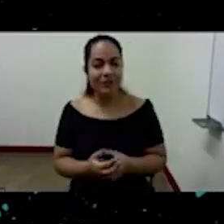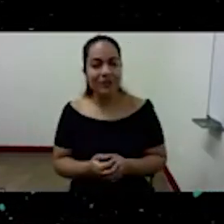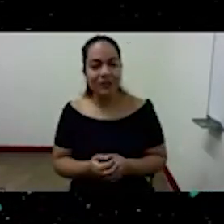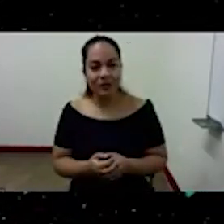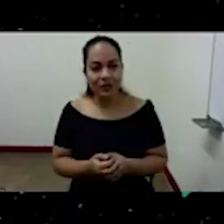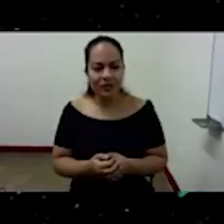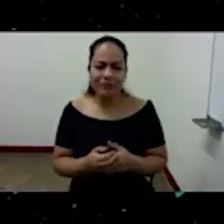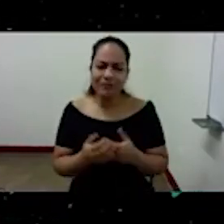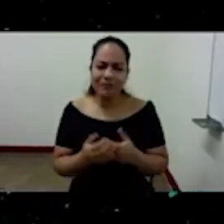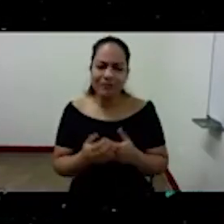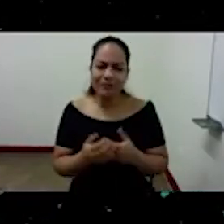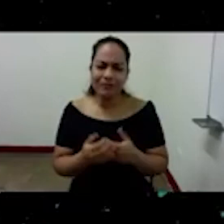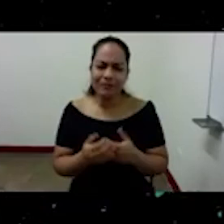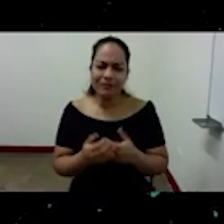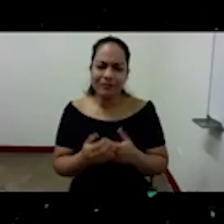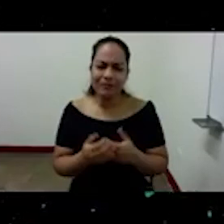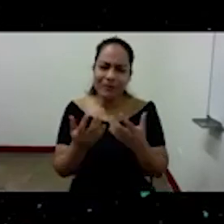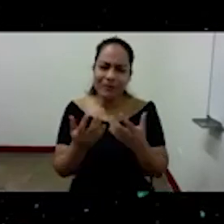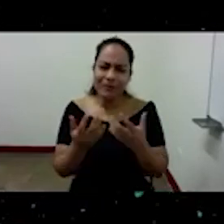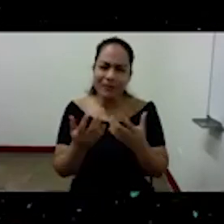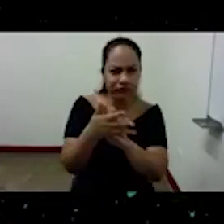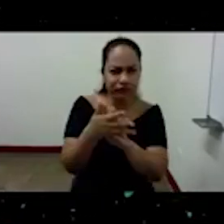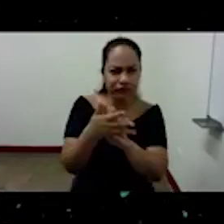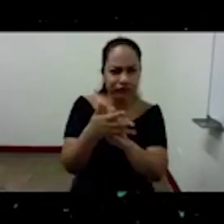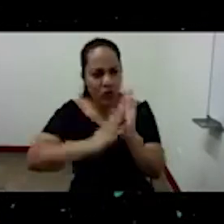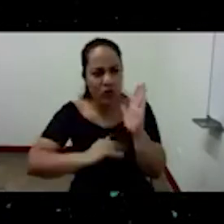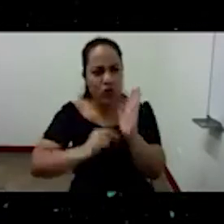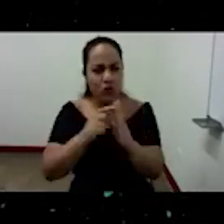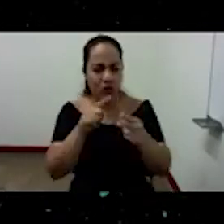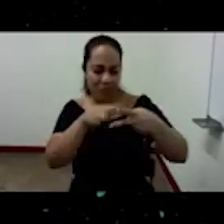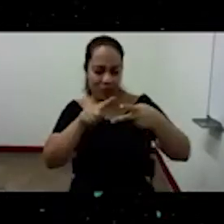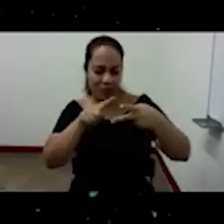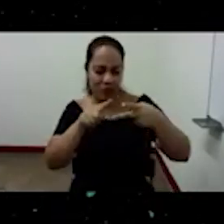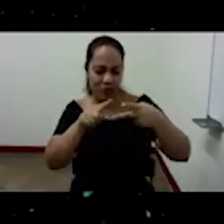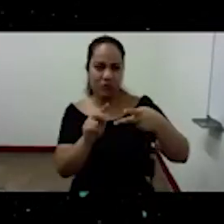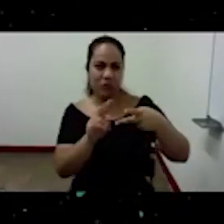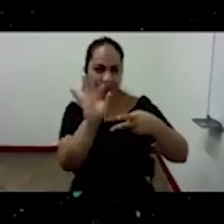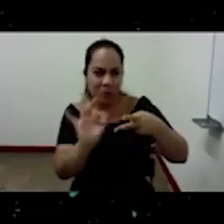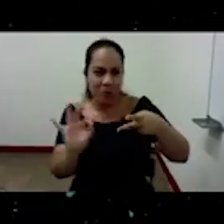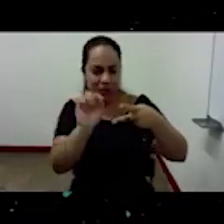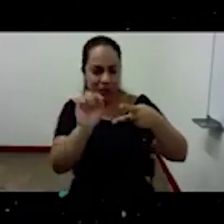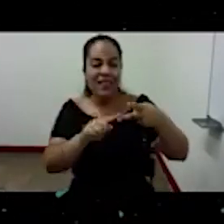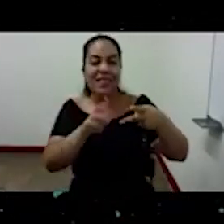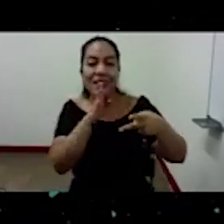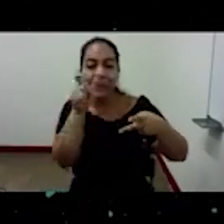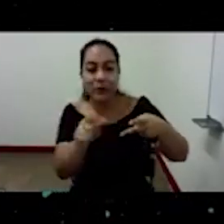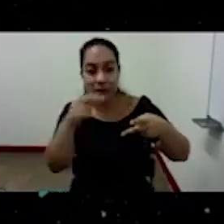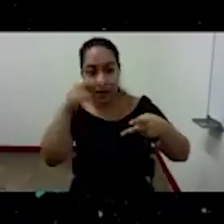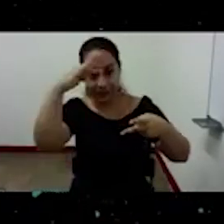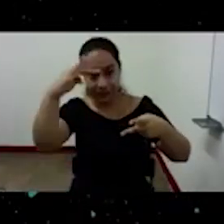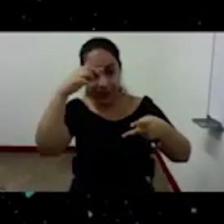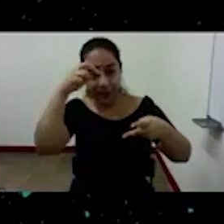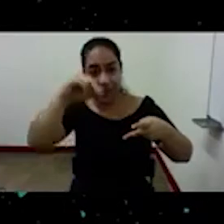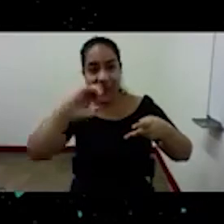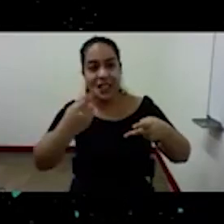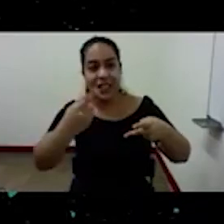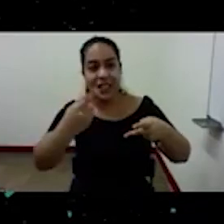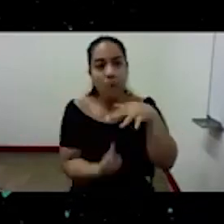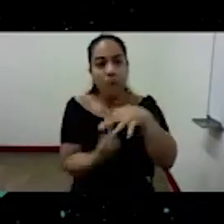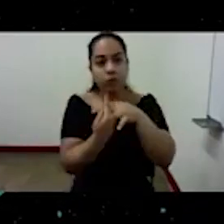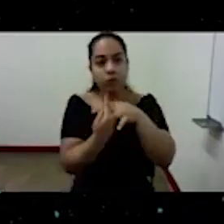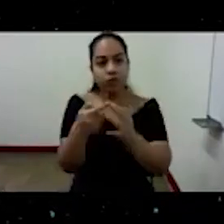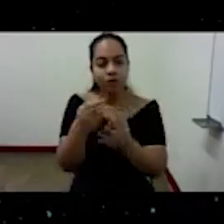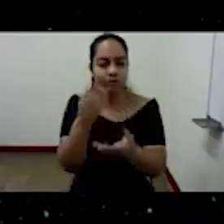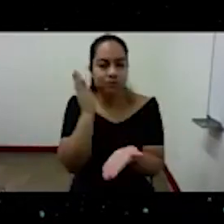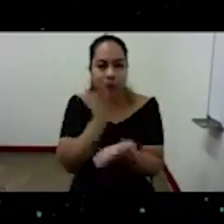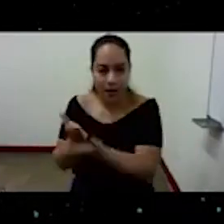Quisiera abordar la cuestión de la pintura con base en dos nociones que Nietzsche plantea en El origen de la tragedia. La